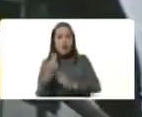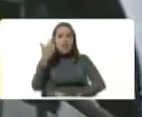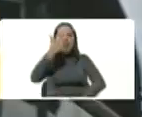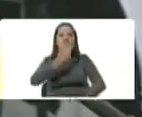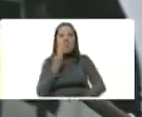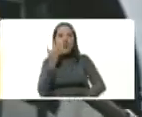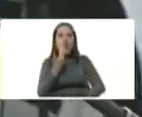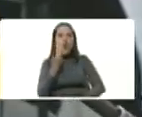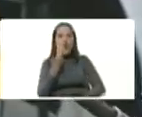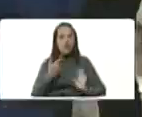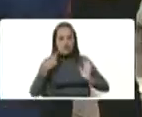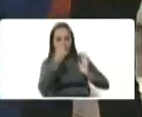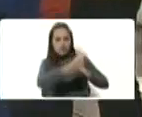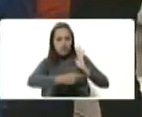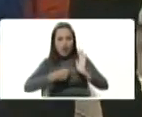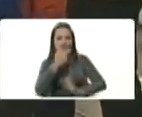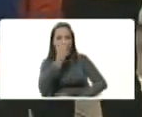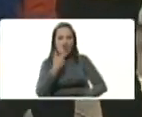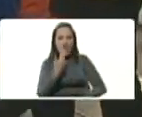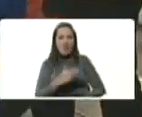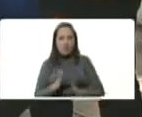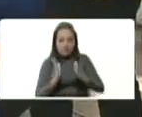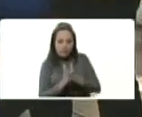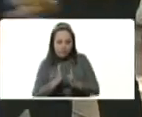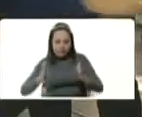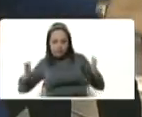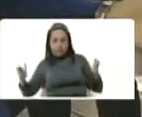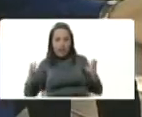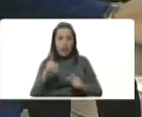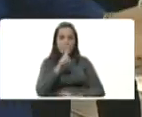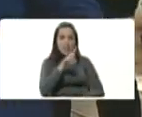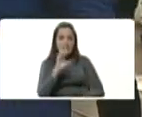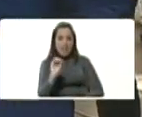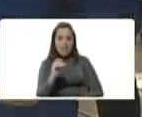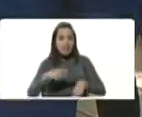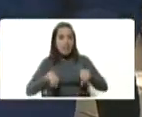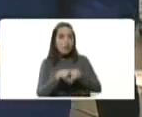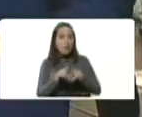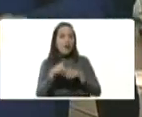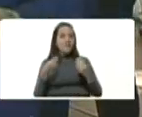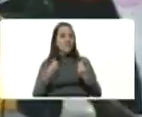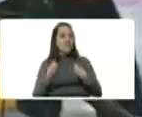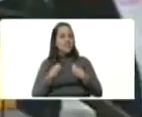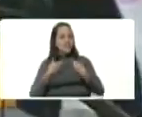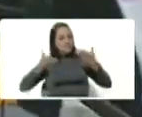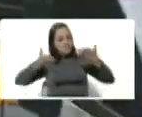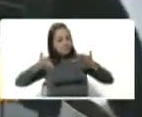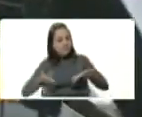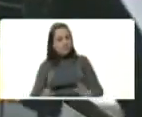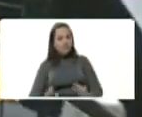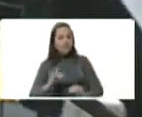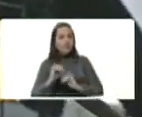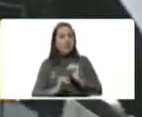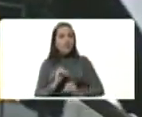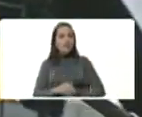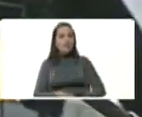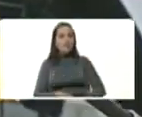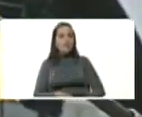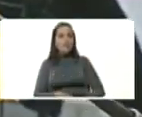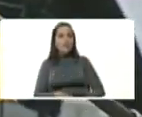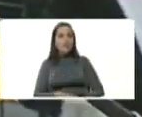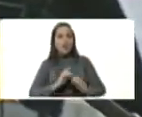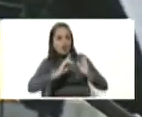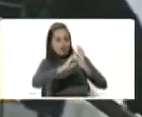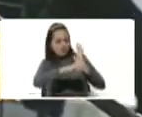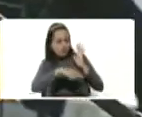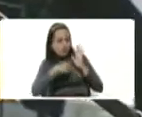aquí estamos en 10. Rojo, rojito. Llegamos al rojo, rojito. Que es la vida. La vida. Llegamos al 10. Y aquí alrededor se ven como